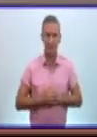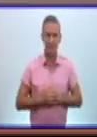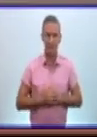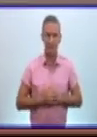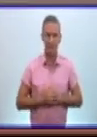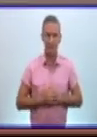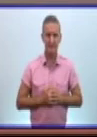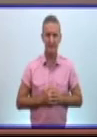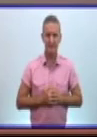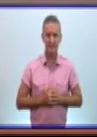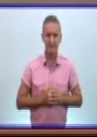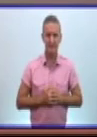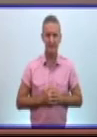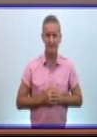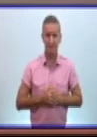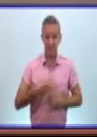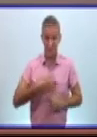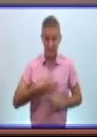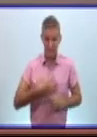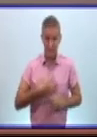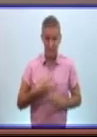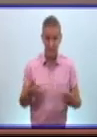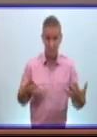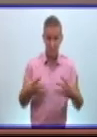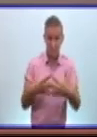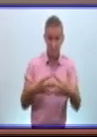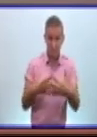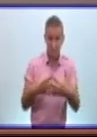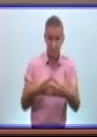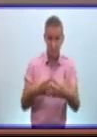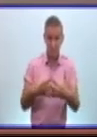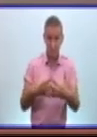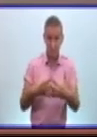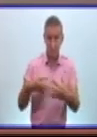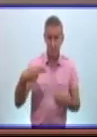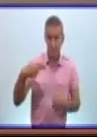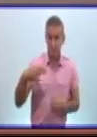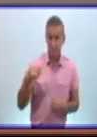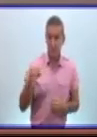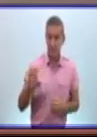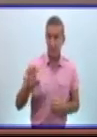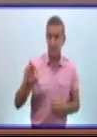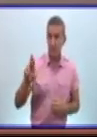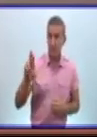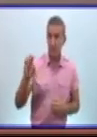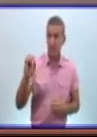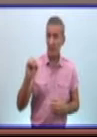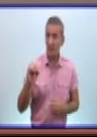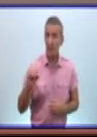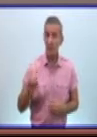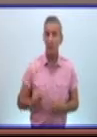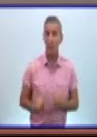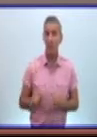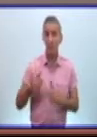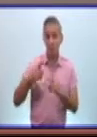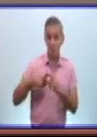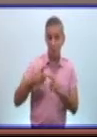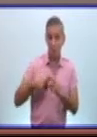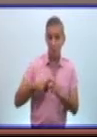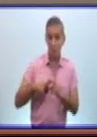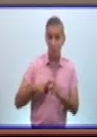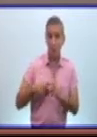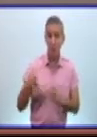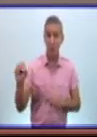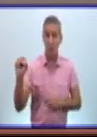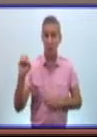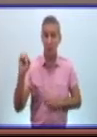Tenemos una mezcla de hierro y octazufre. Y es una mezcla porque es el resultado de